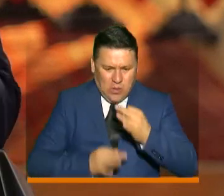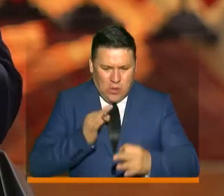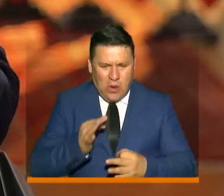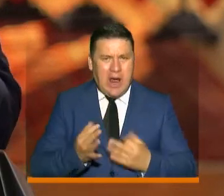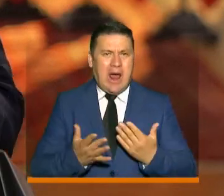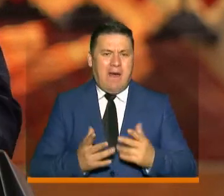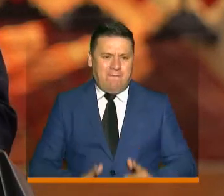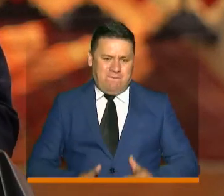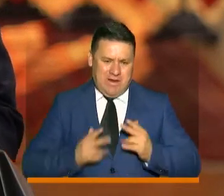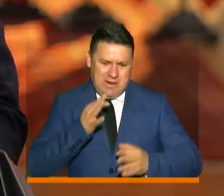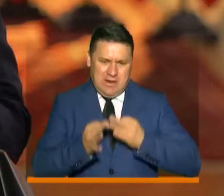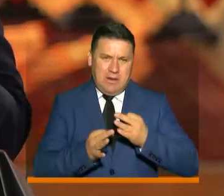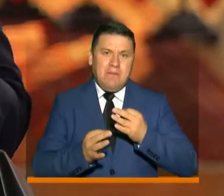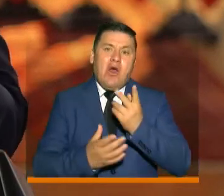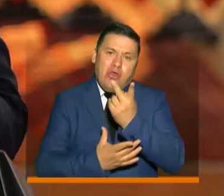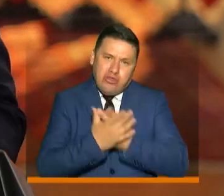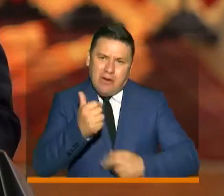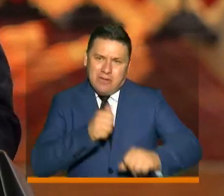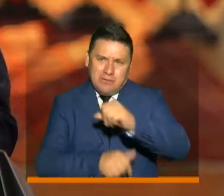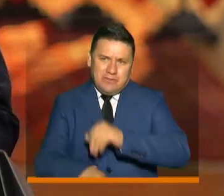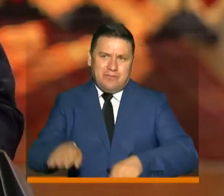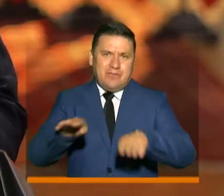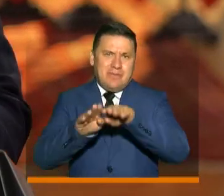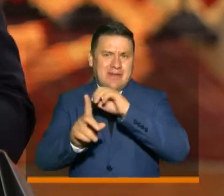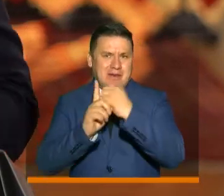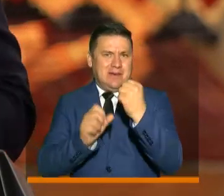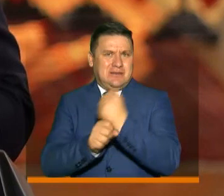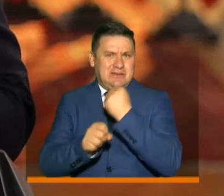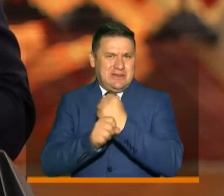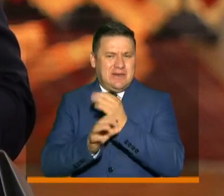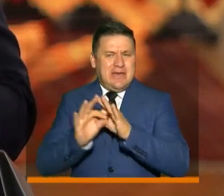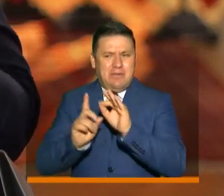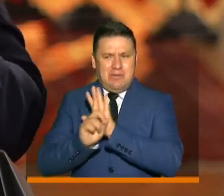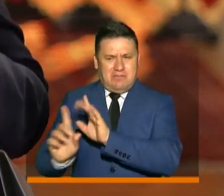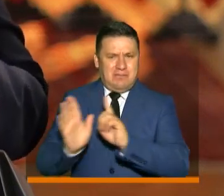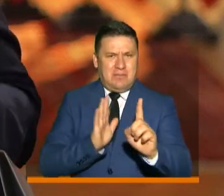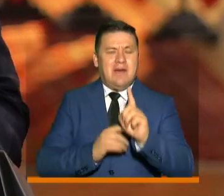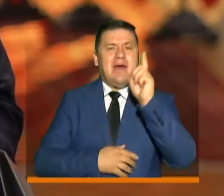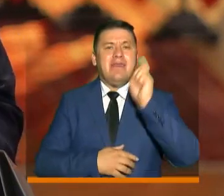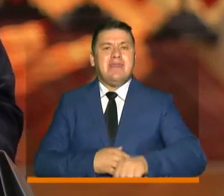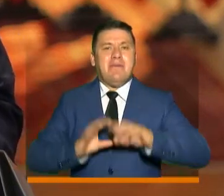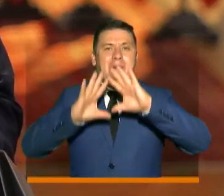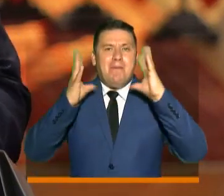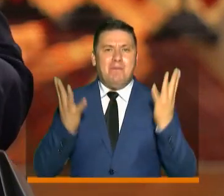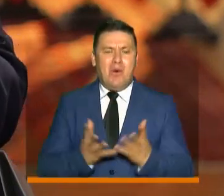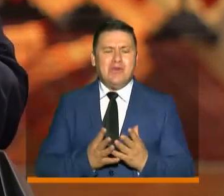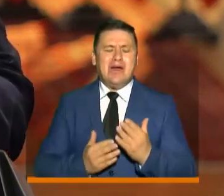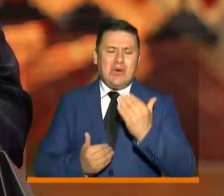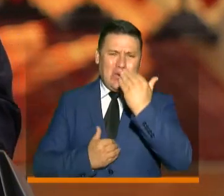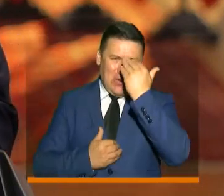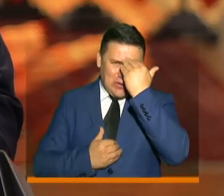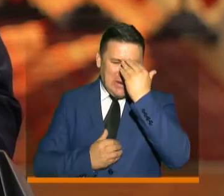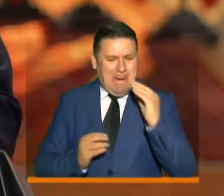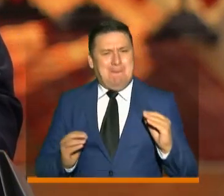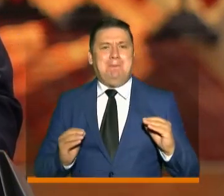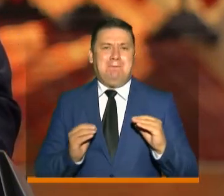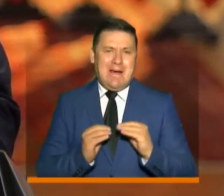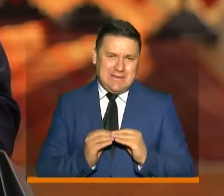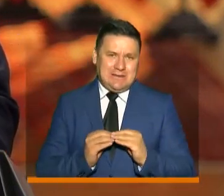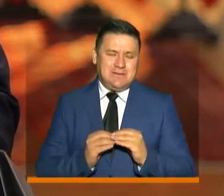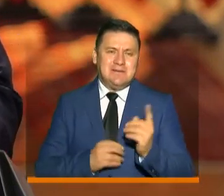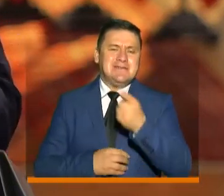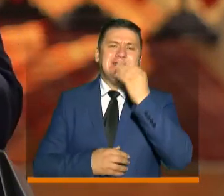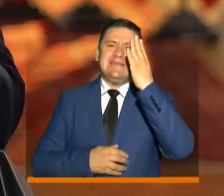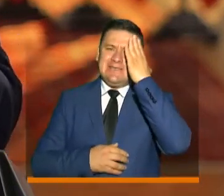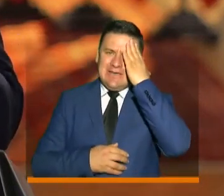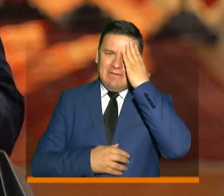con reactivar la vida productiva con distanciamiento social es el deber del mundo entero mucho más cuando